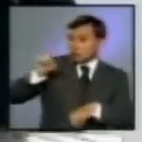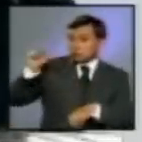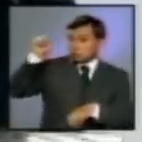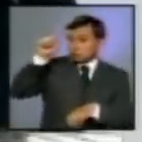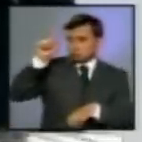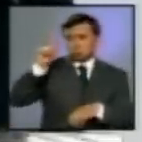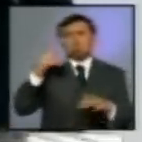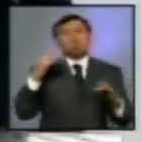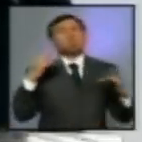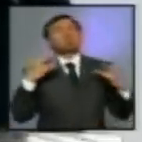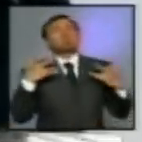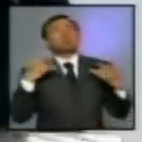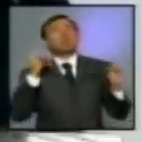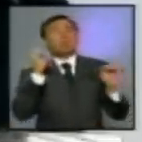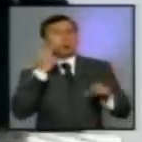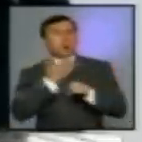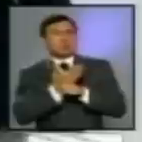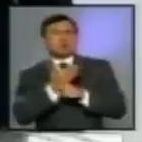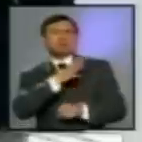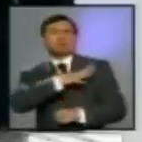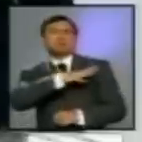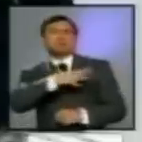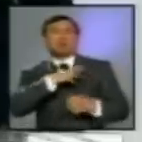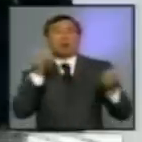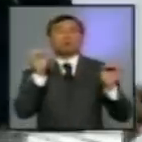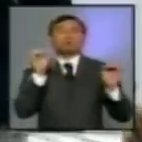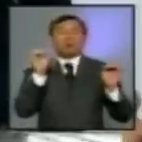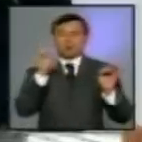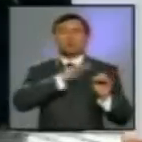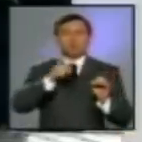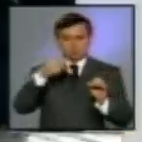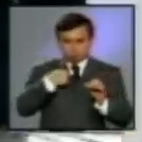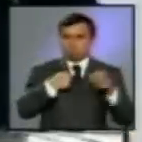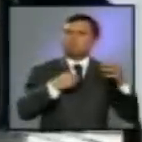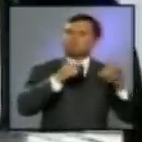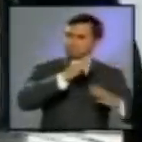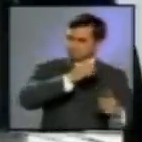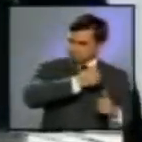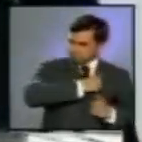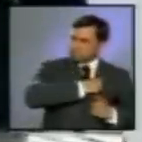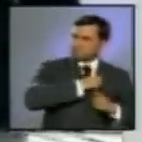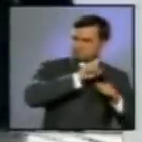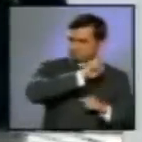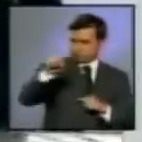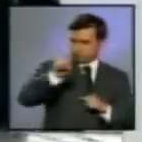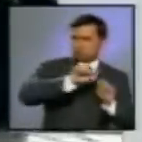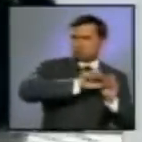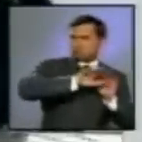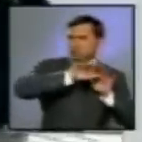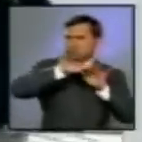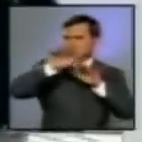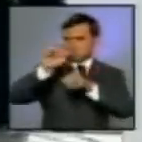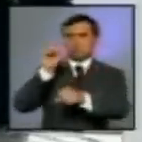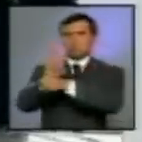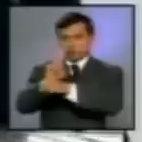enviaré a esta policía para que sus familias estén seguras. Hago un reconocimiento a las Fuerzas Armadas por la valentía con